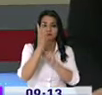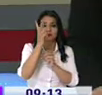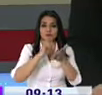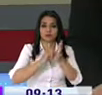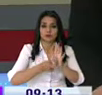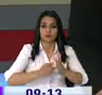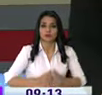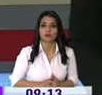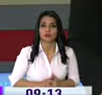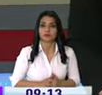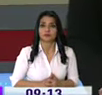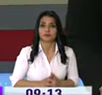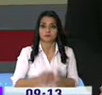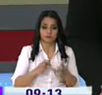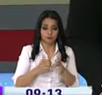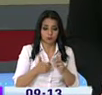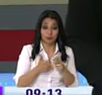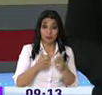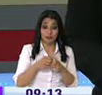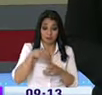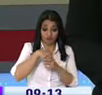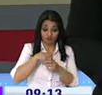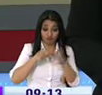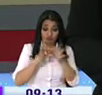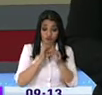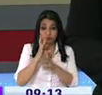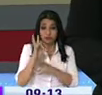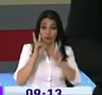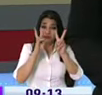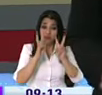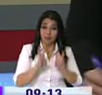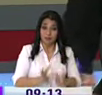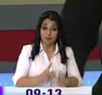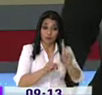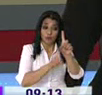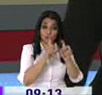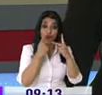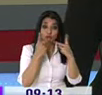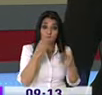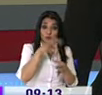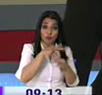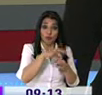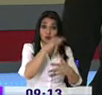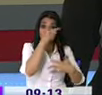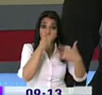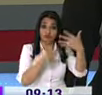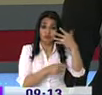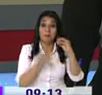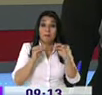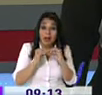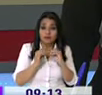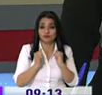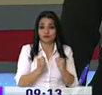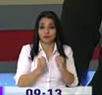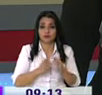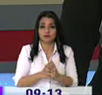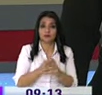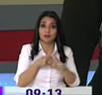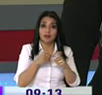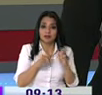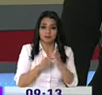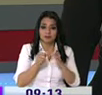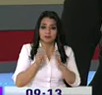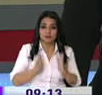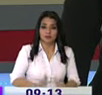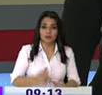9:13 a.m. y las diferencias internas en Alianza País respecto a los temas escogidos para la consulta popular continúan agravándose. Un exministro